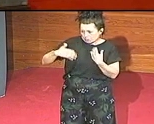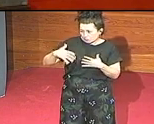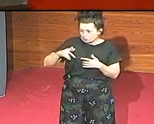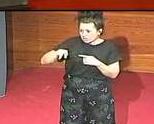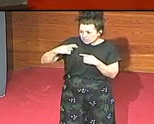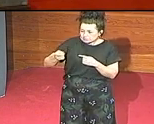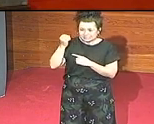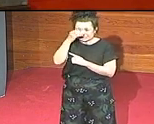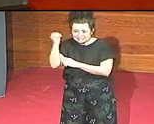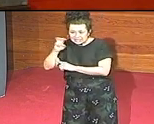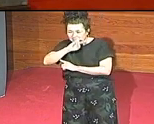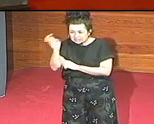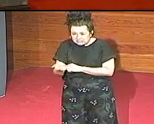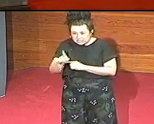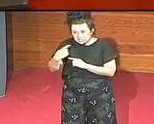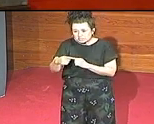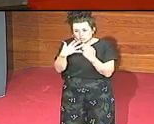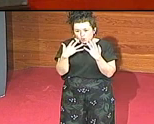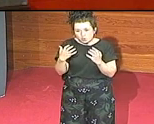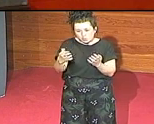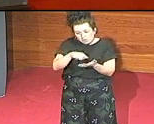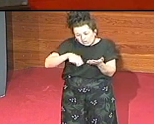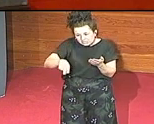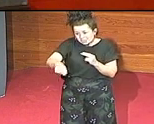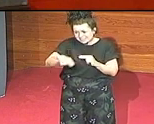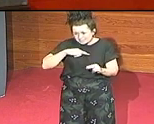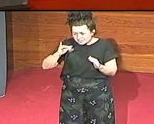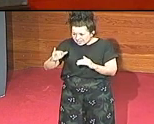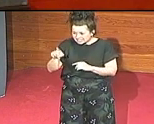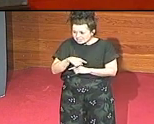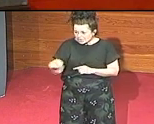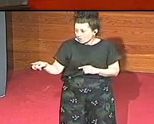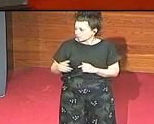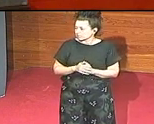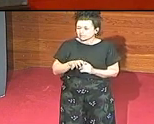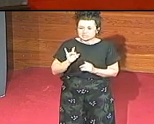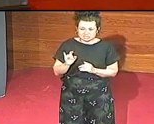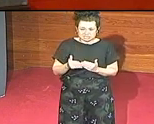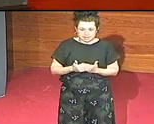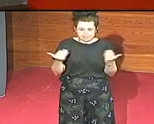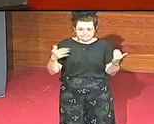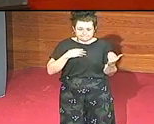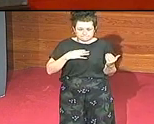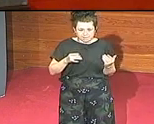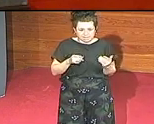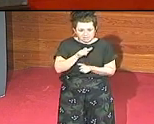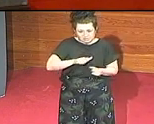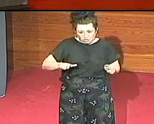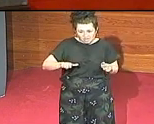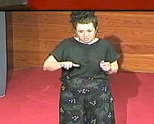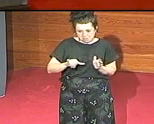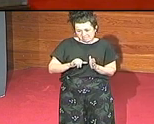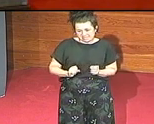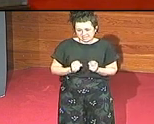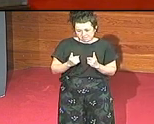las charlas que puedas hacer sobre todo cosas de papeles y que la gente más cercana si te dicen algo